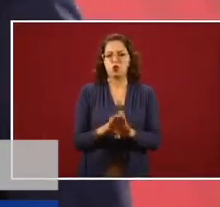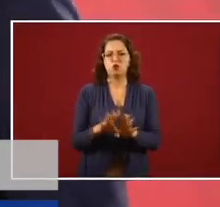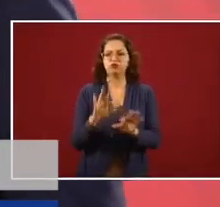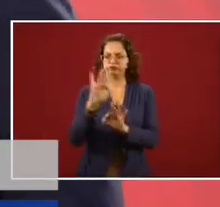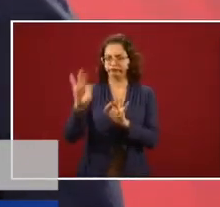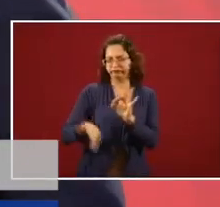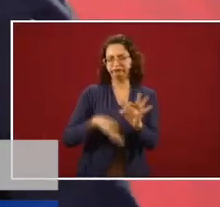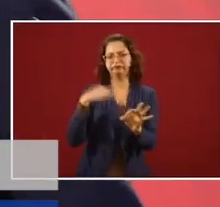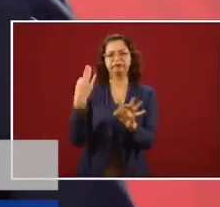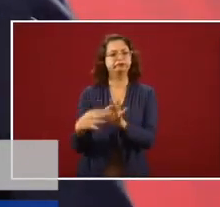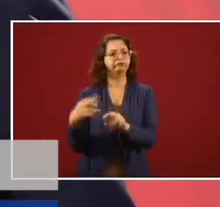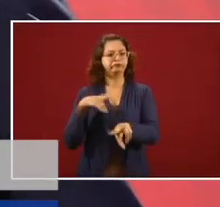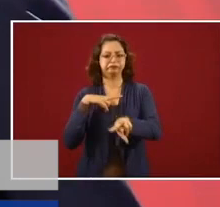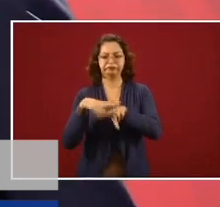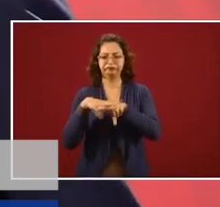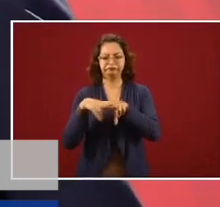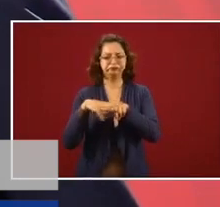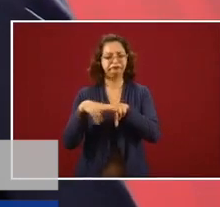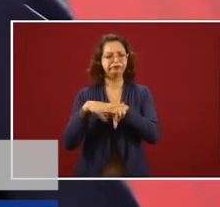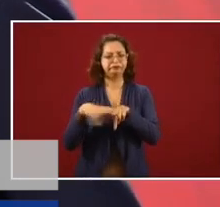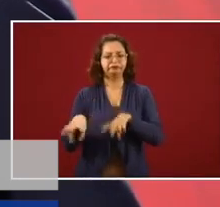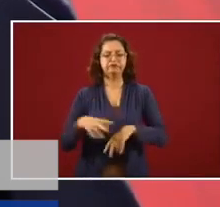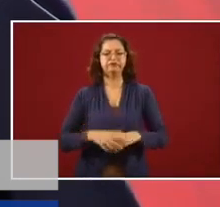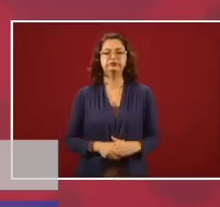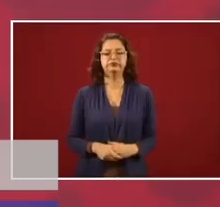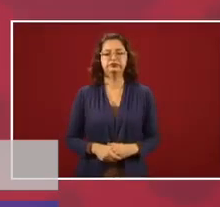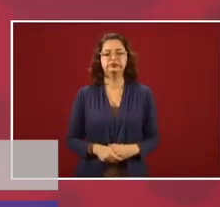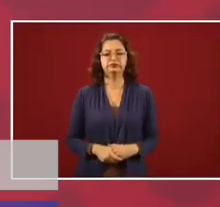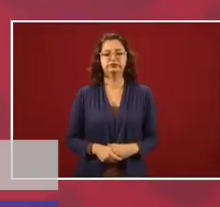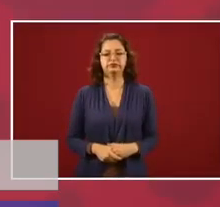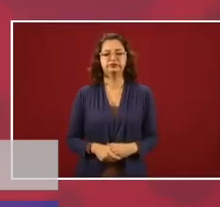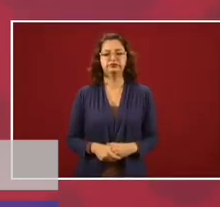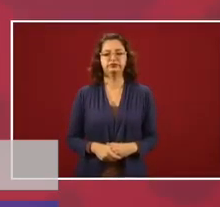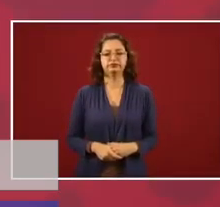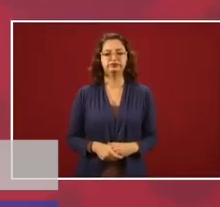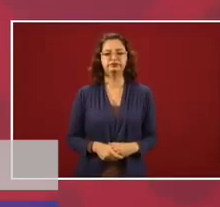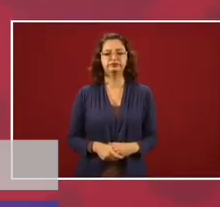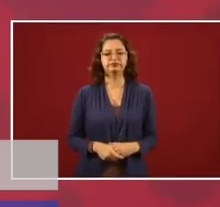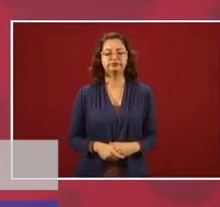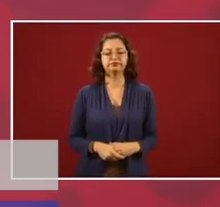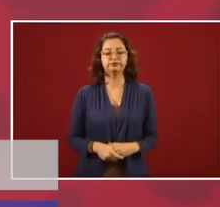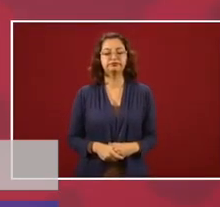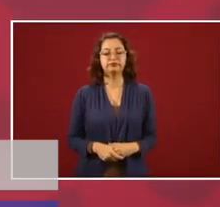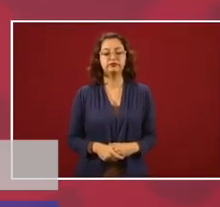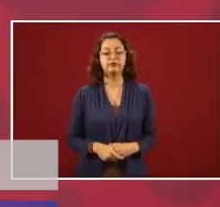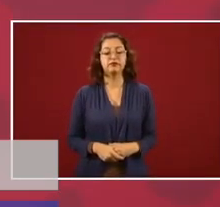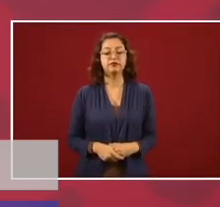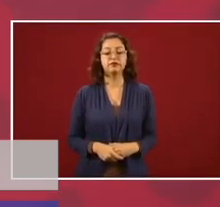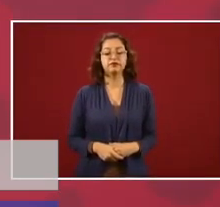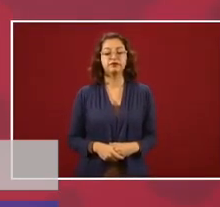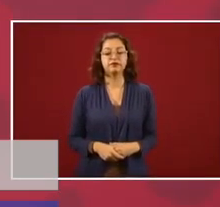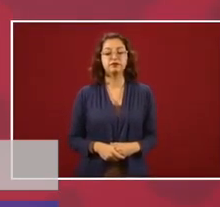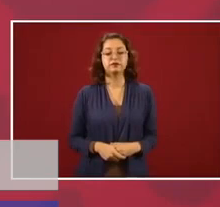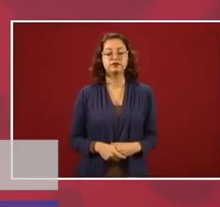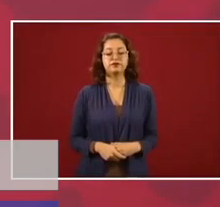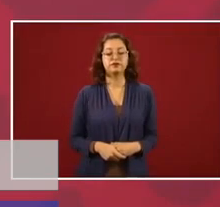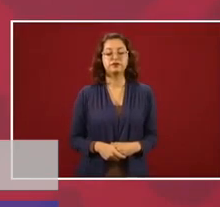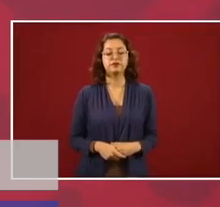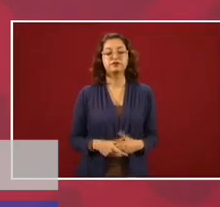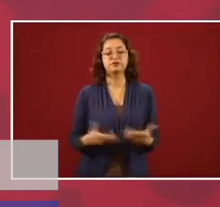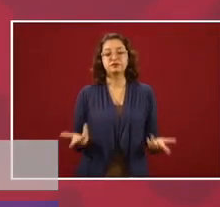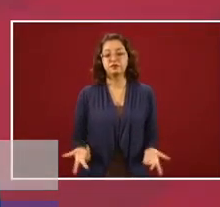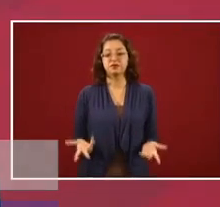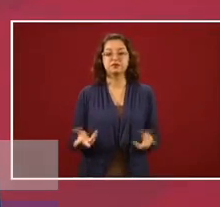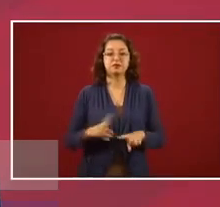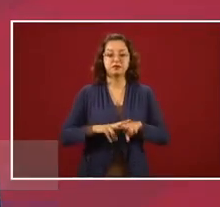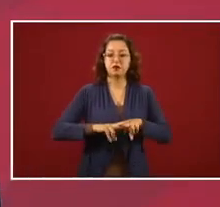Se trabaja para reactivar la producción de fertilizantes en las plantas abandonadas de Pemex y mientras tanto se continuará apoyando a los campesinos, en